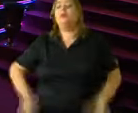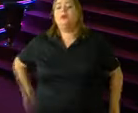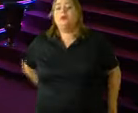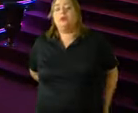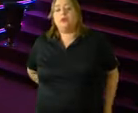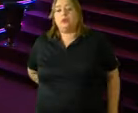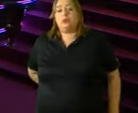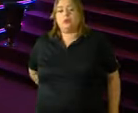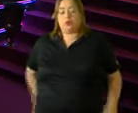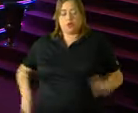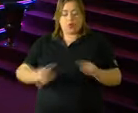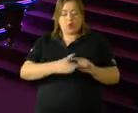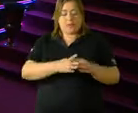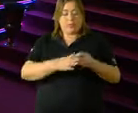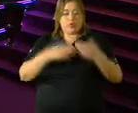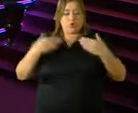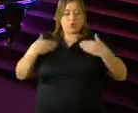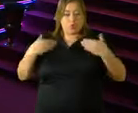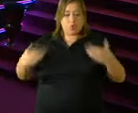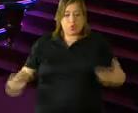Y lo que comenzó en tu cuerpo,